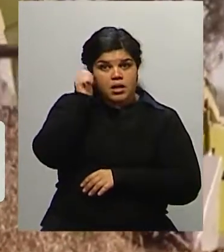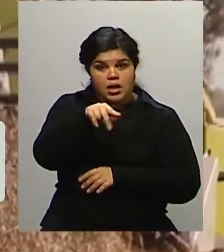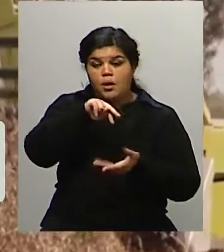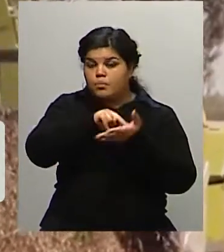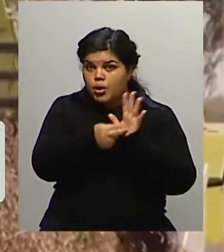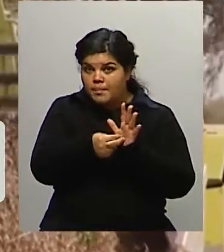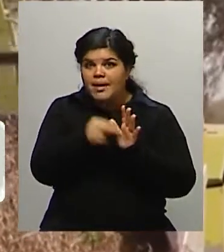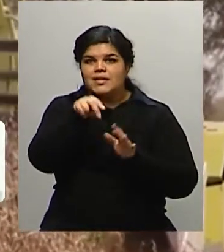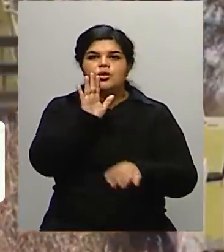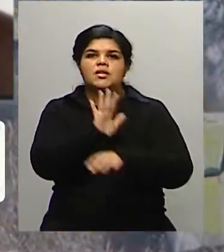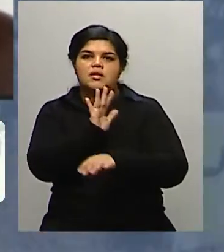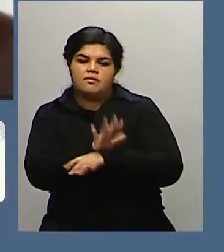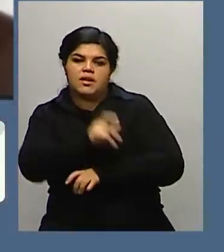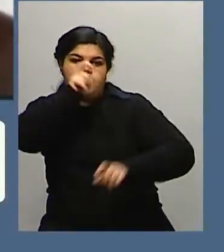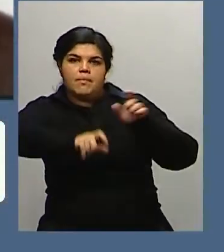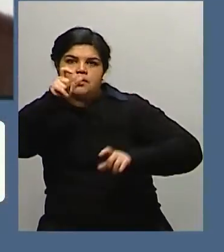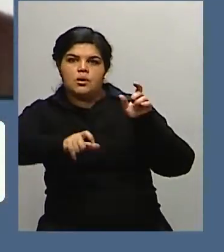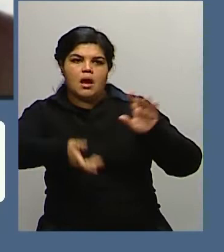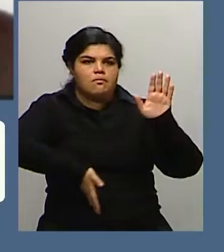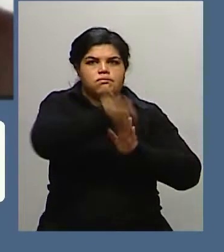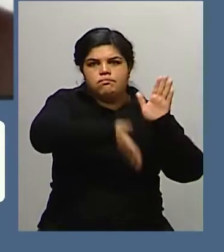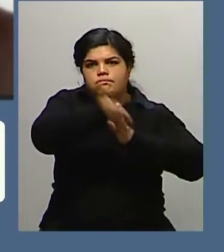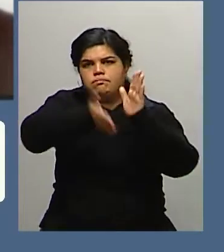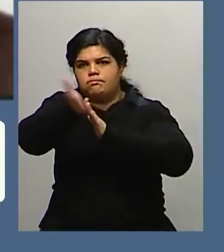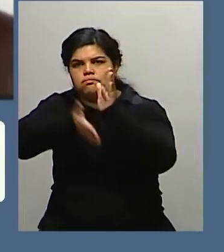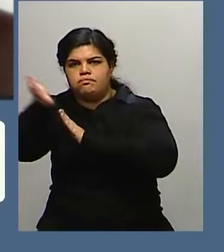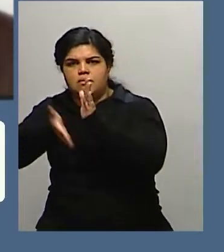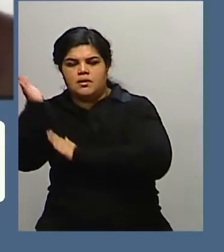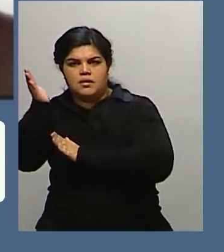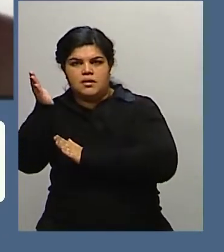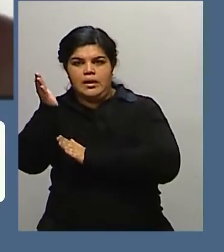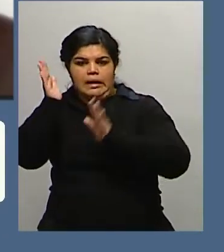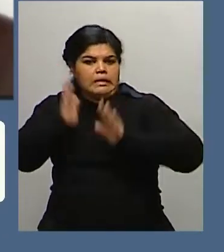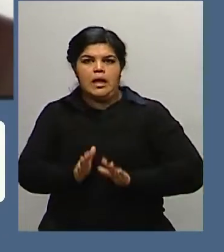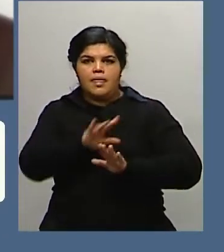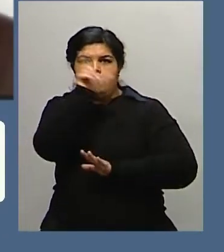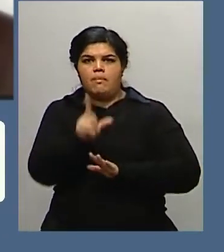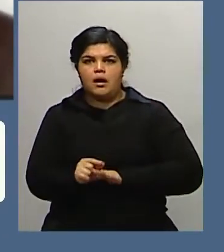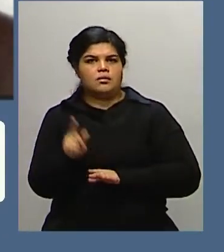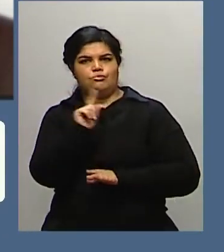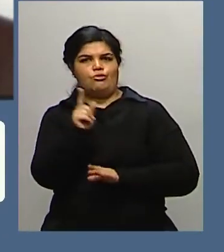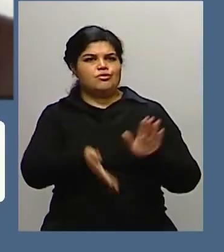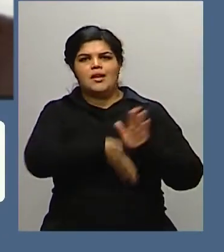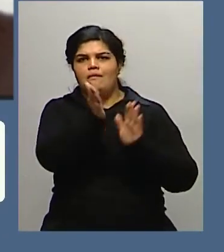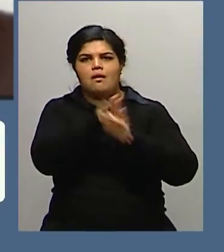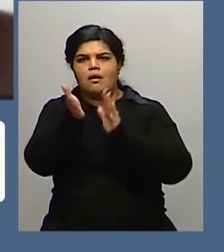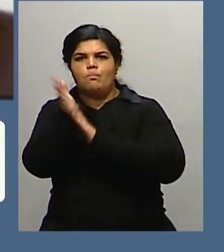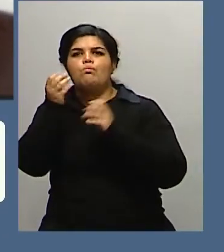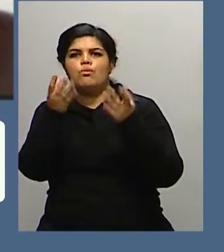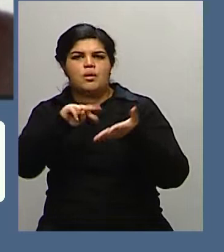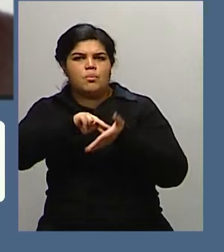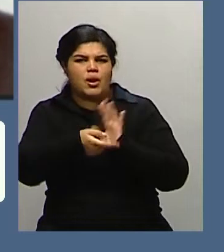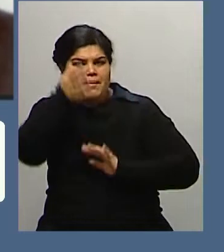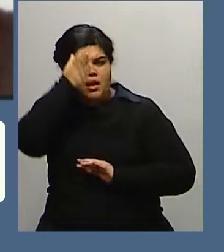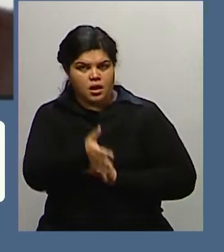tensiones migratorias que ya estaban teniendo de manera previa. Entonces, este es un tema sumamente delicado. El otro